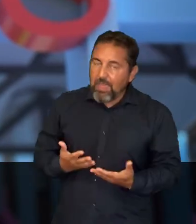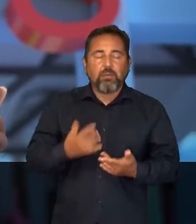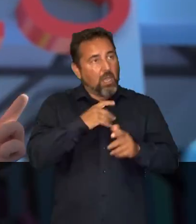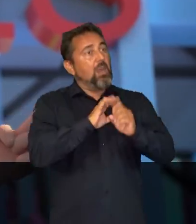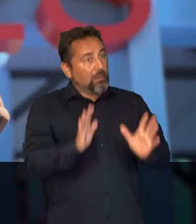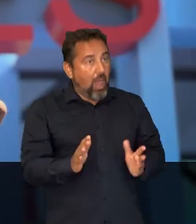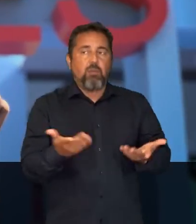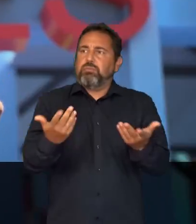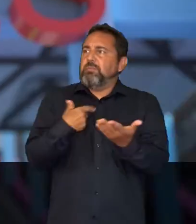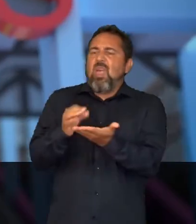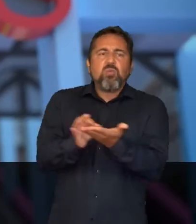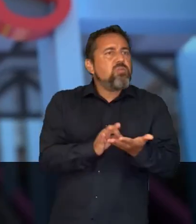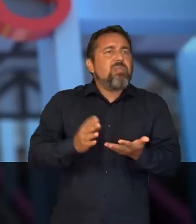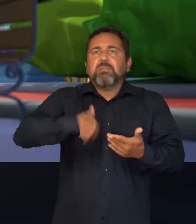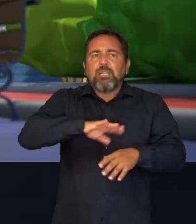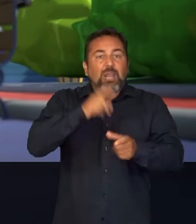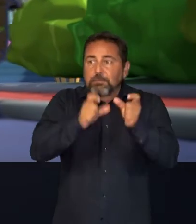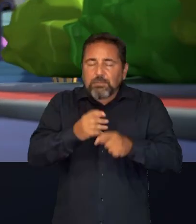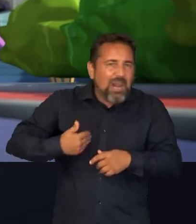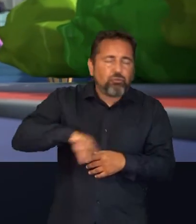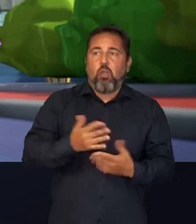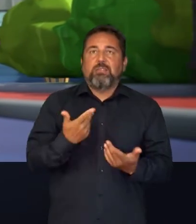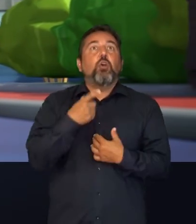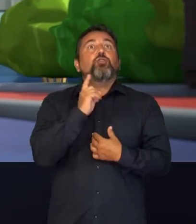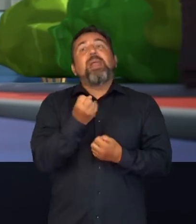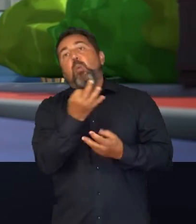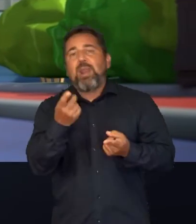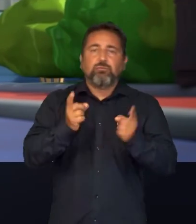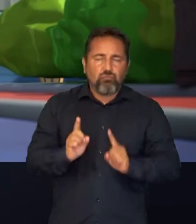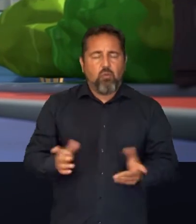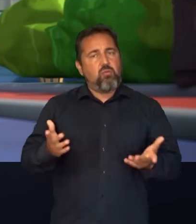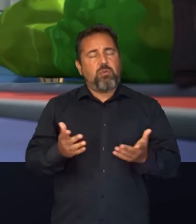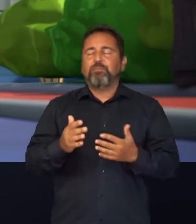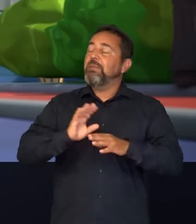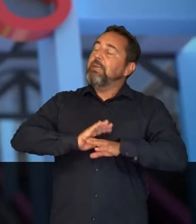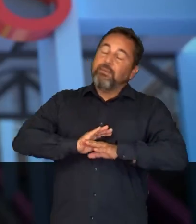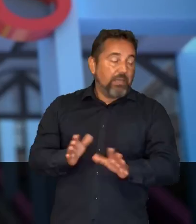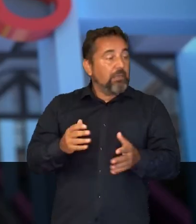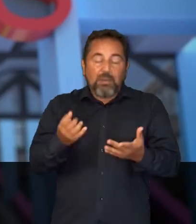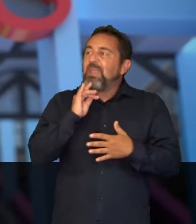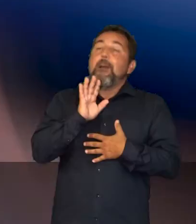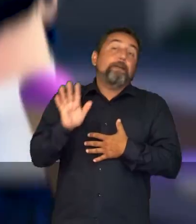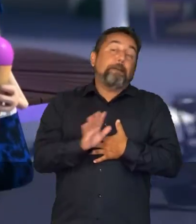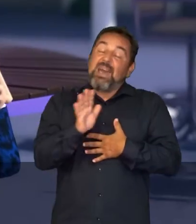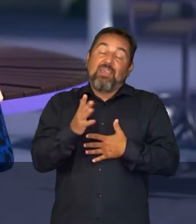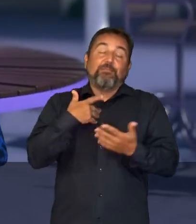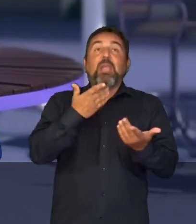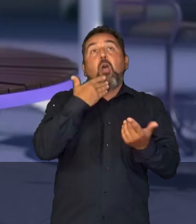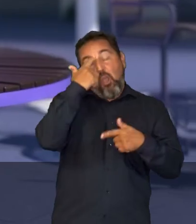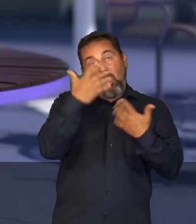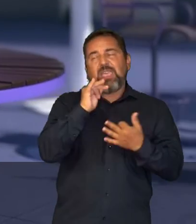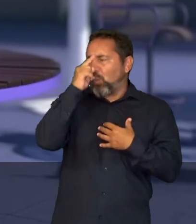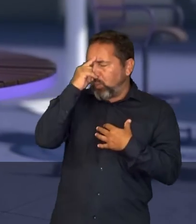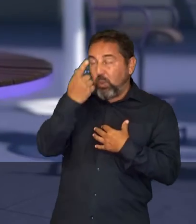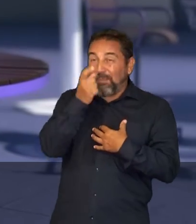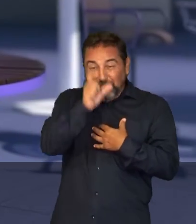deben respetarse las normas. ¡Claro que sí! Las ciudades tienen que ser para todas las personas, no solo para algunas. En fin,